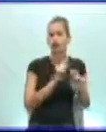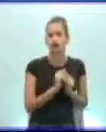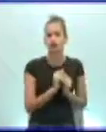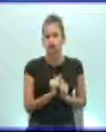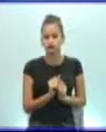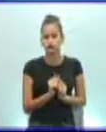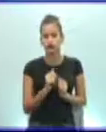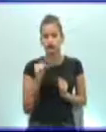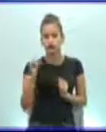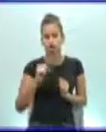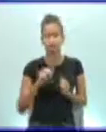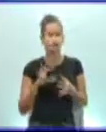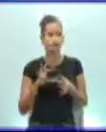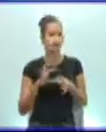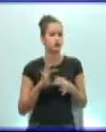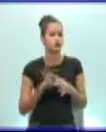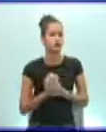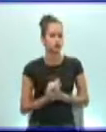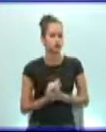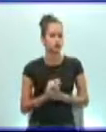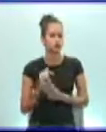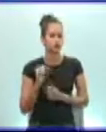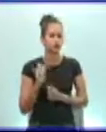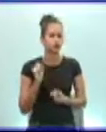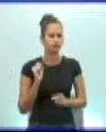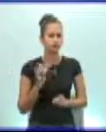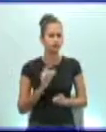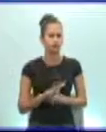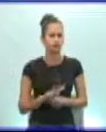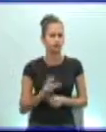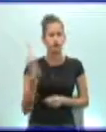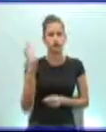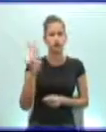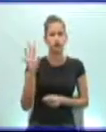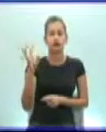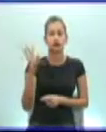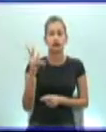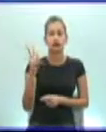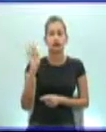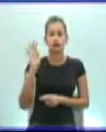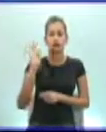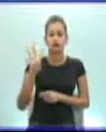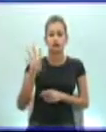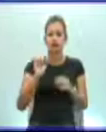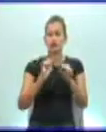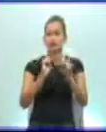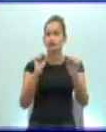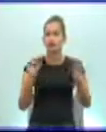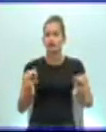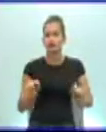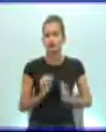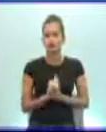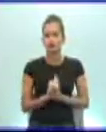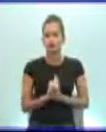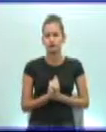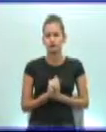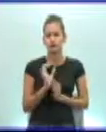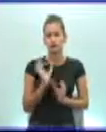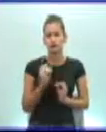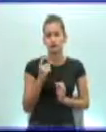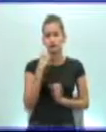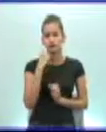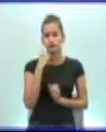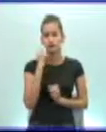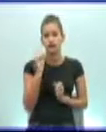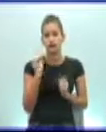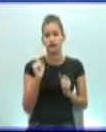en este grado. En este caso vamos a comenzar con la unidad número 4 de sistematización. Y como pudieron ver en la diapositiva, ¿no?, inicial,